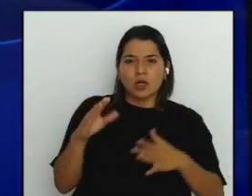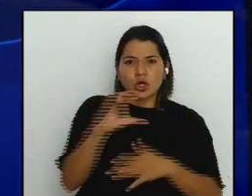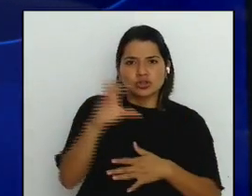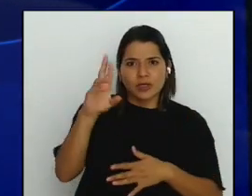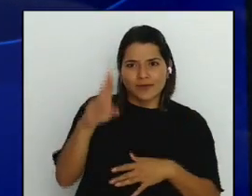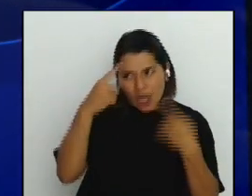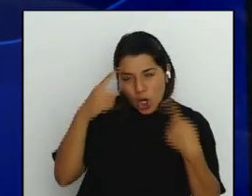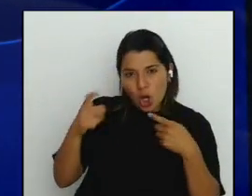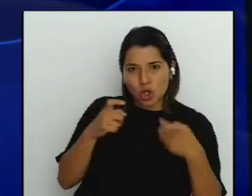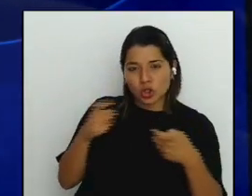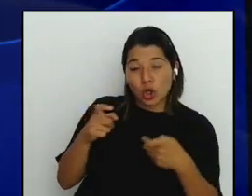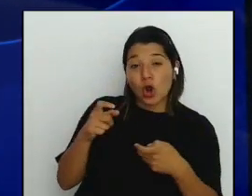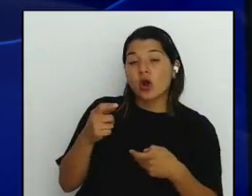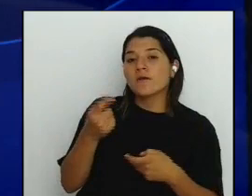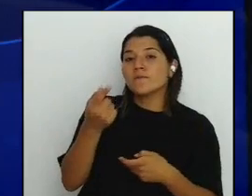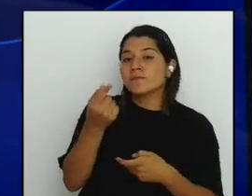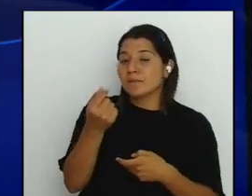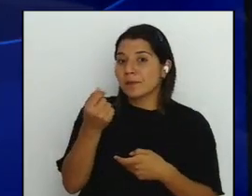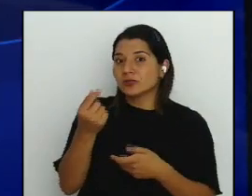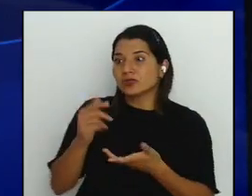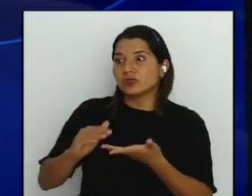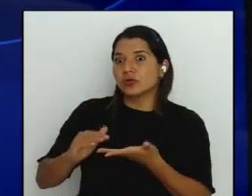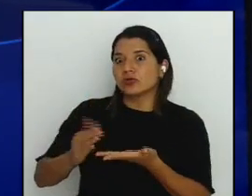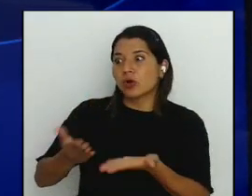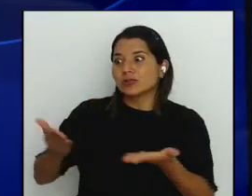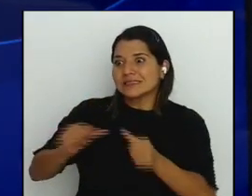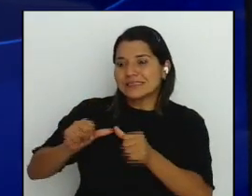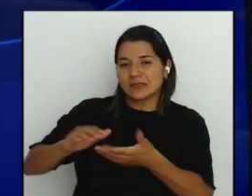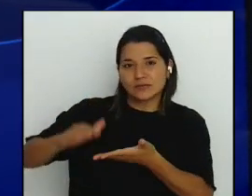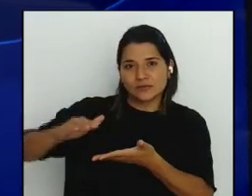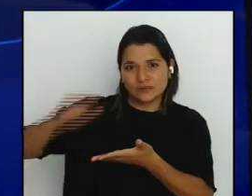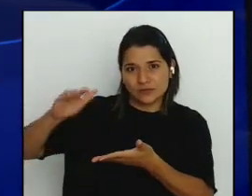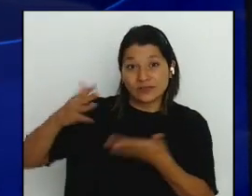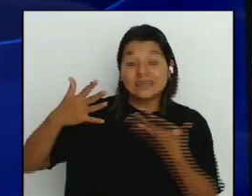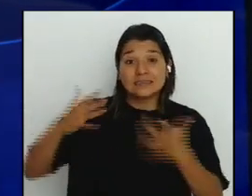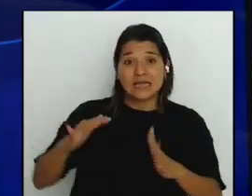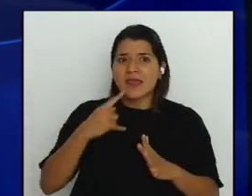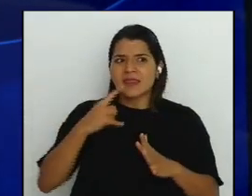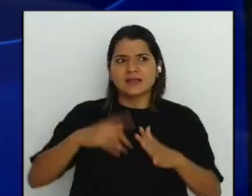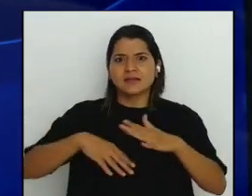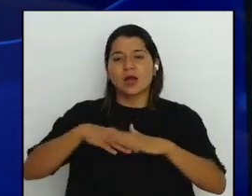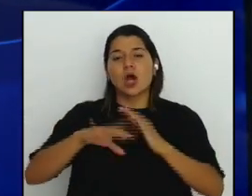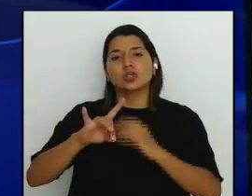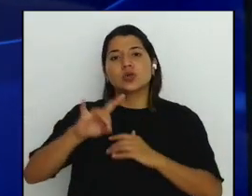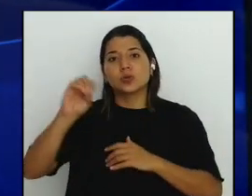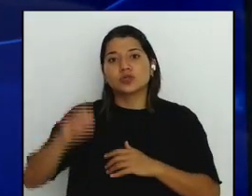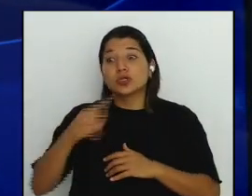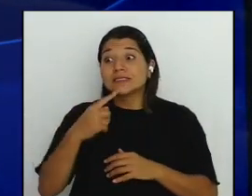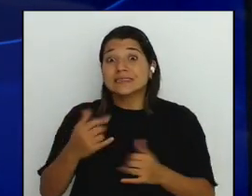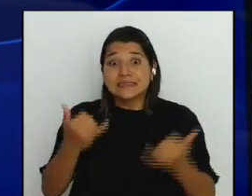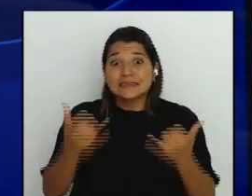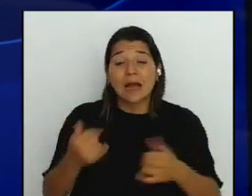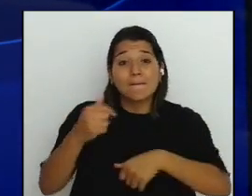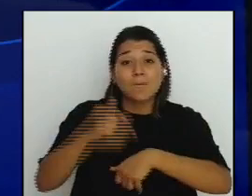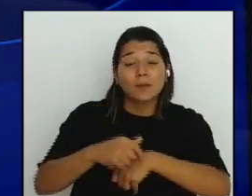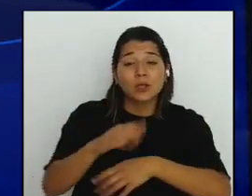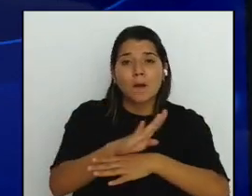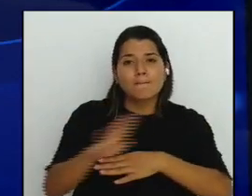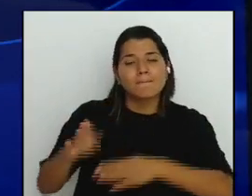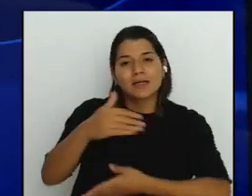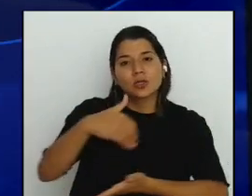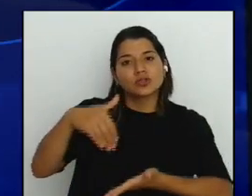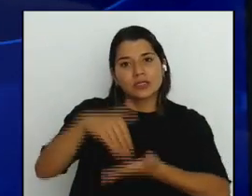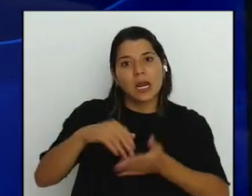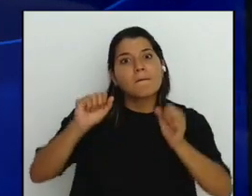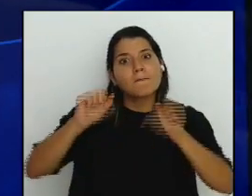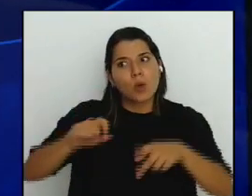mayo, que se registró en 0,8%. Ellos dicen que ya es momento de que el Banco Central pueda bajar